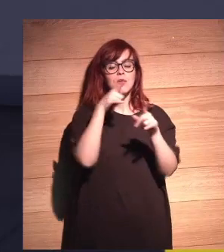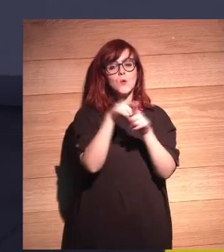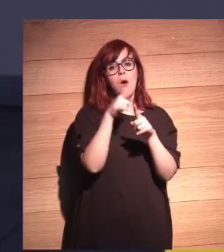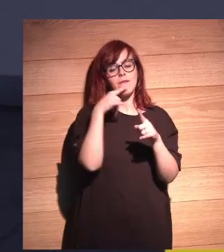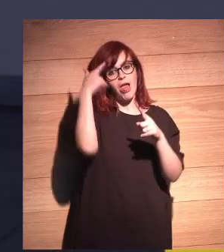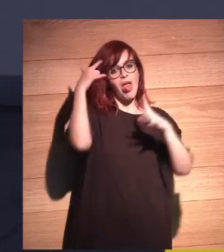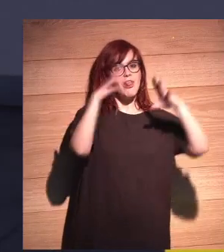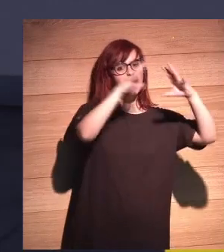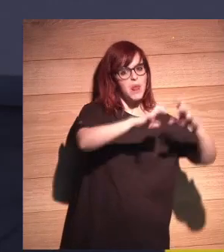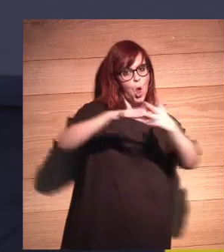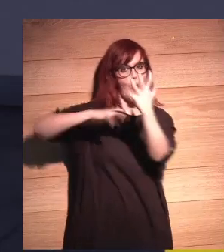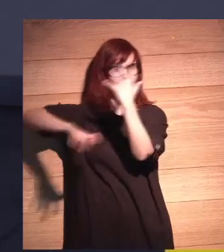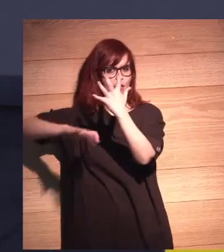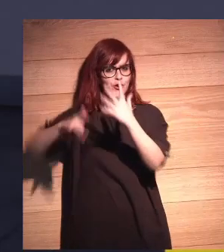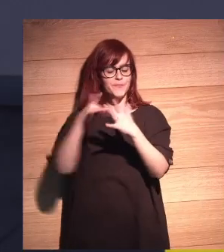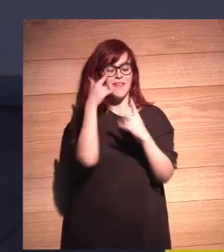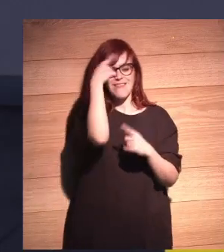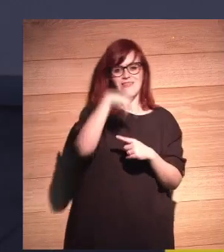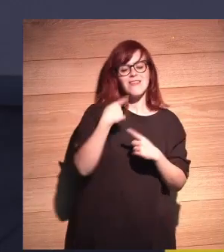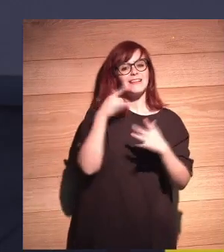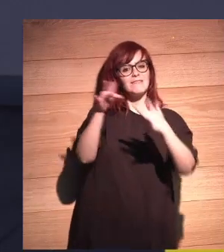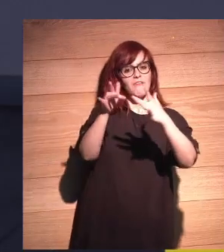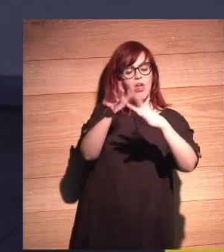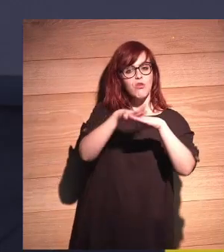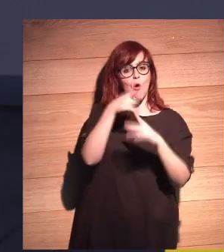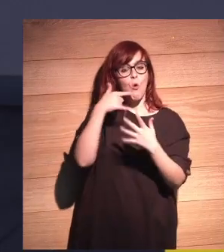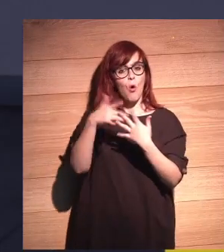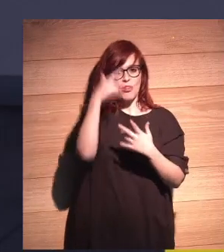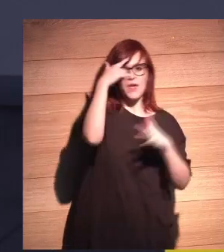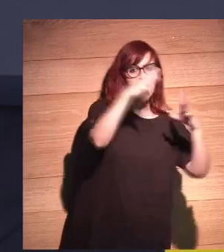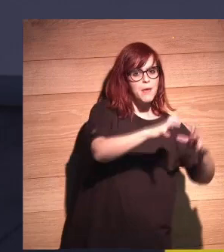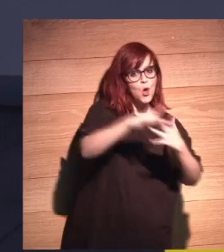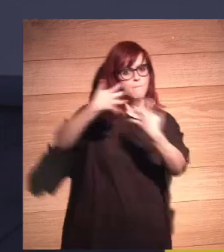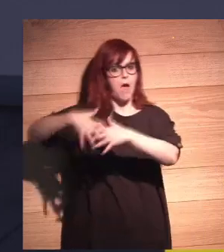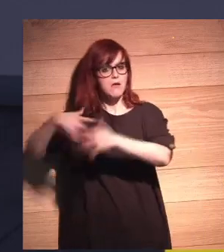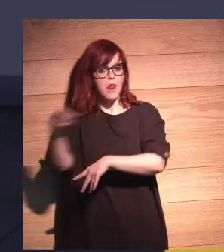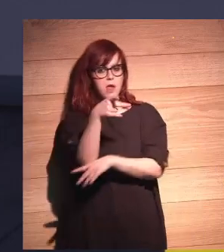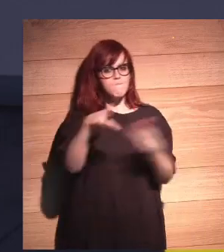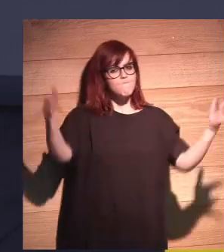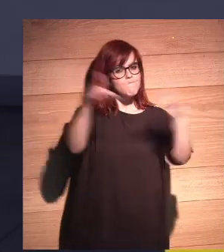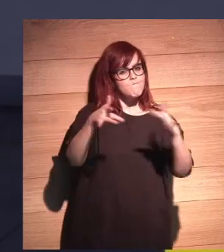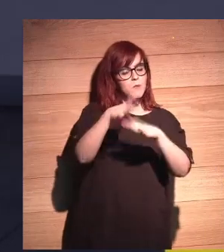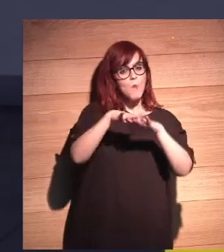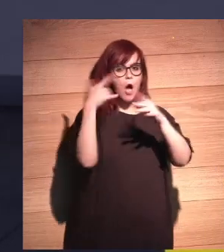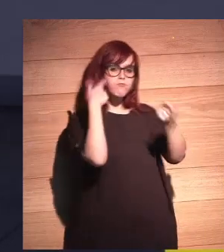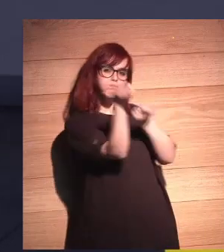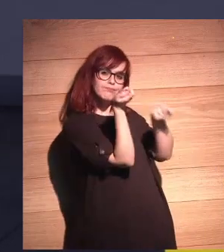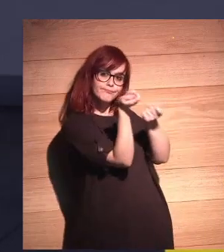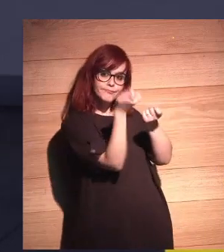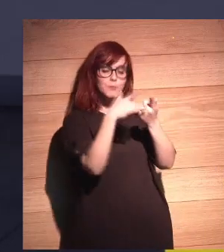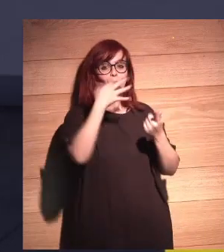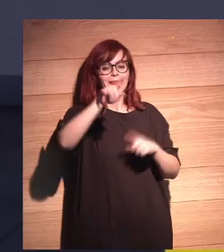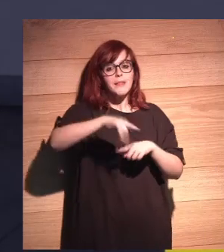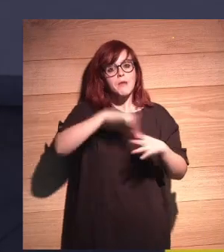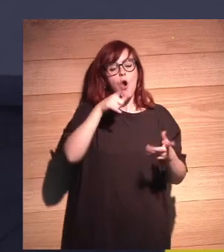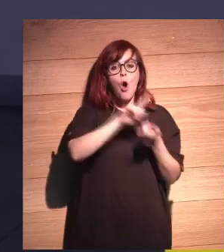interfaz cerebro-ordenador o interfaz cerebro-máquina y también podemos actuar sobre esa actividad y controlarla